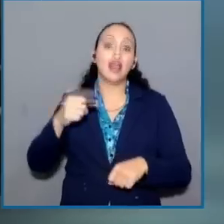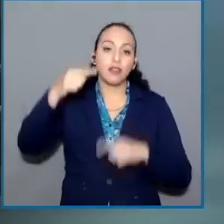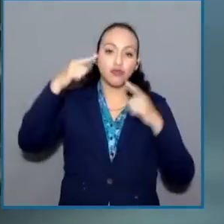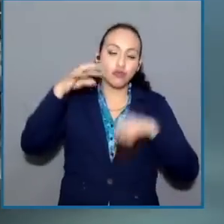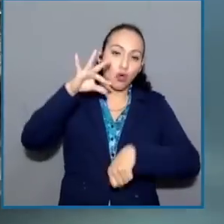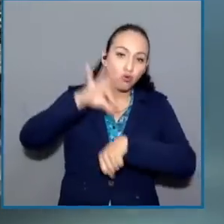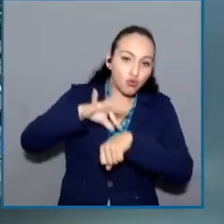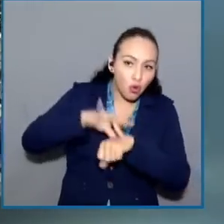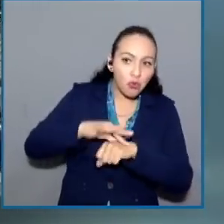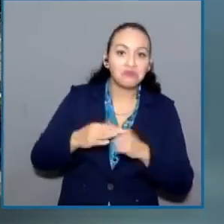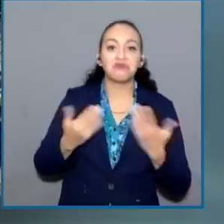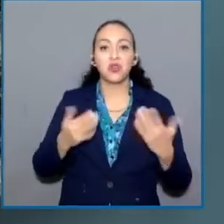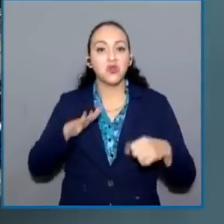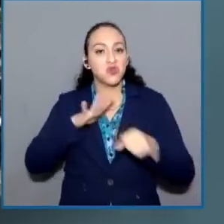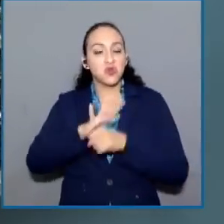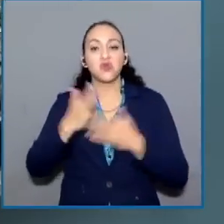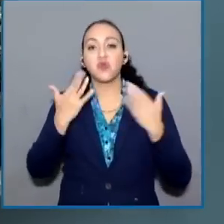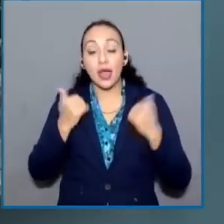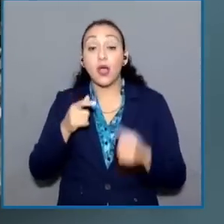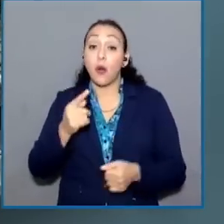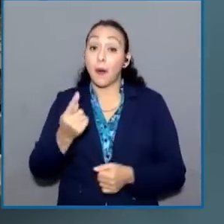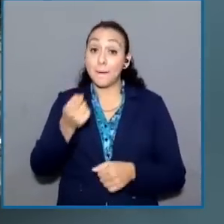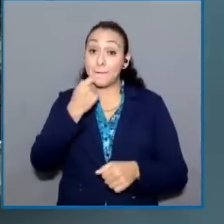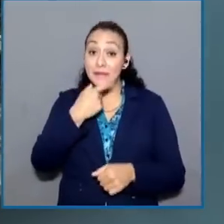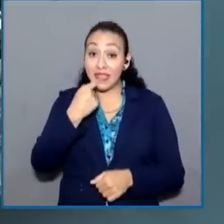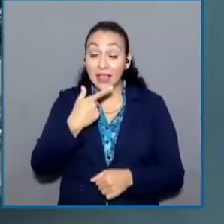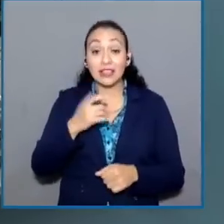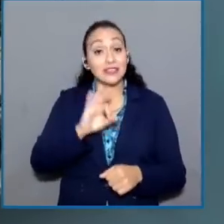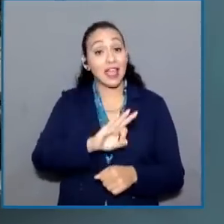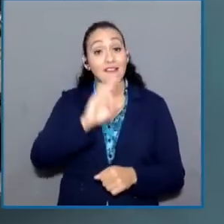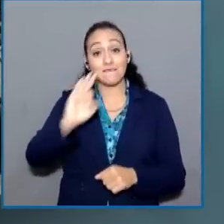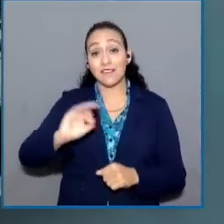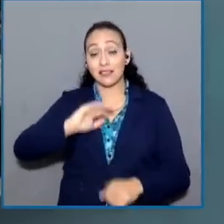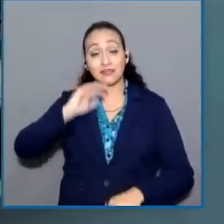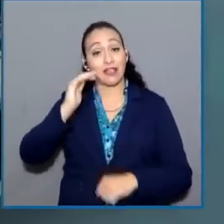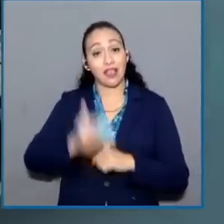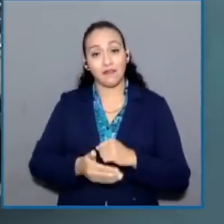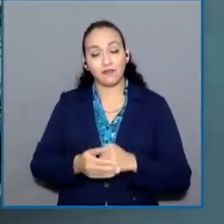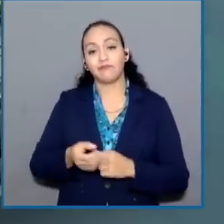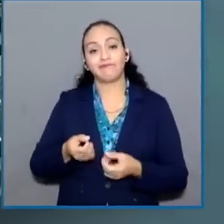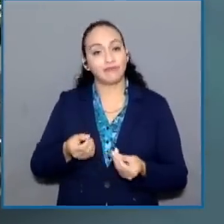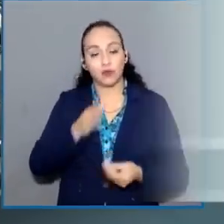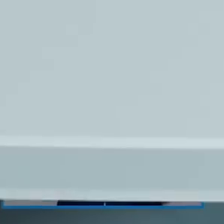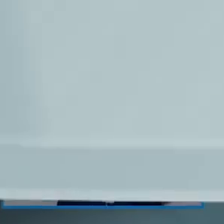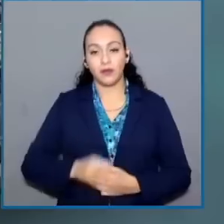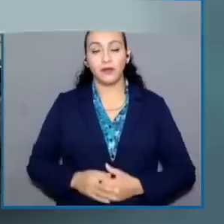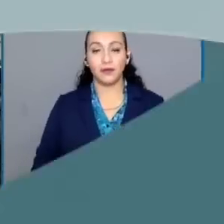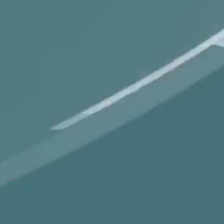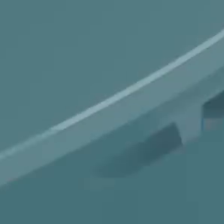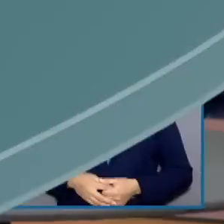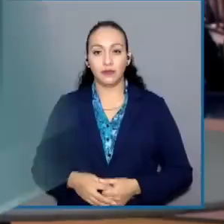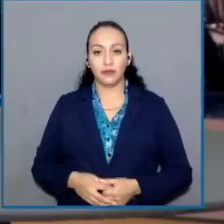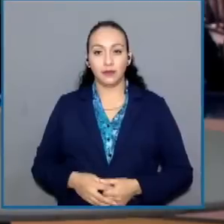insumos caducos. Para el canal del Poder Judicial de la Federación, Jesús Daza.